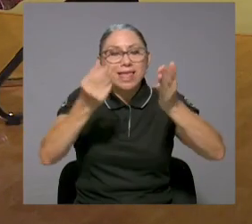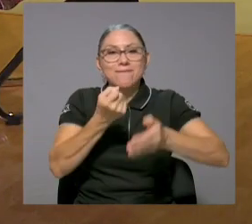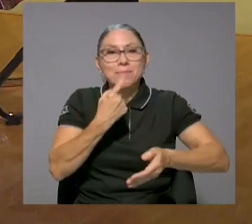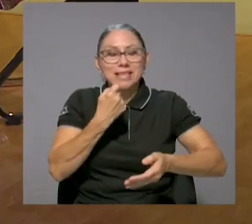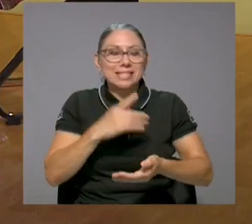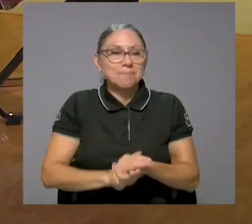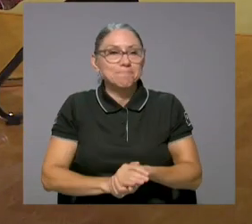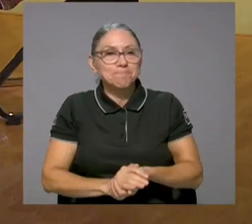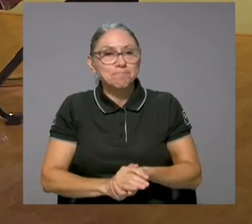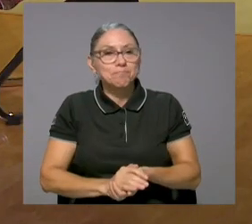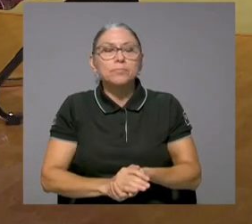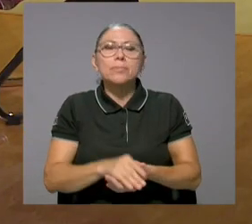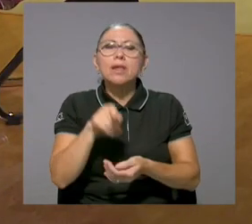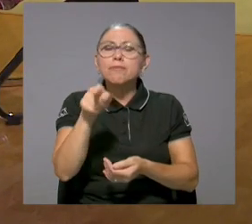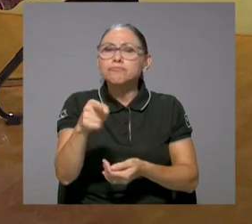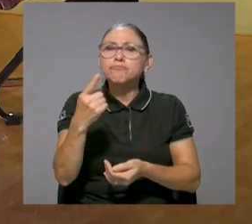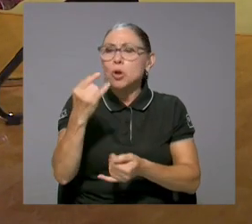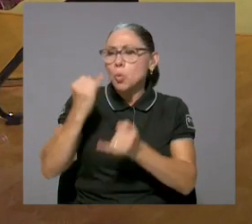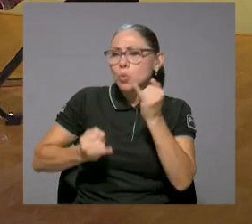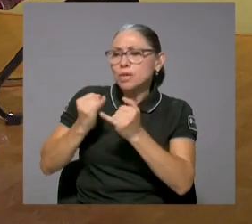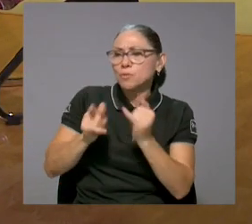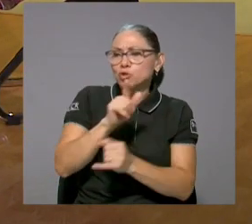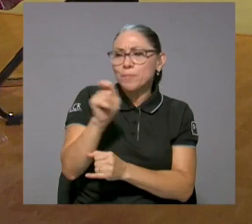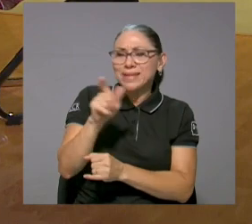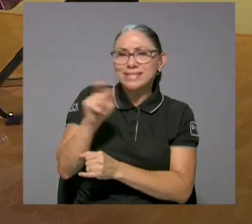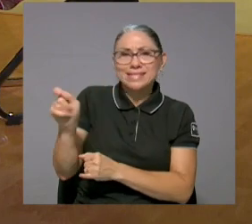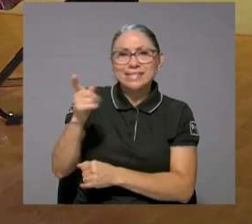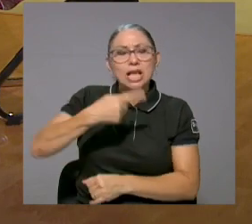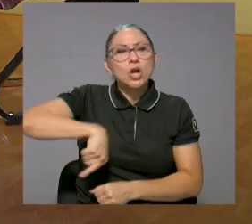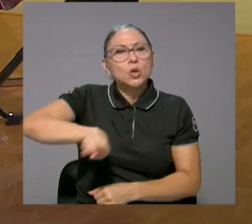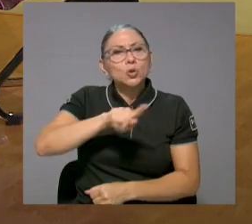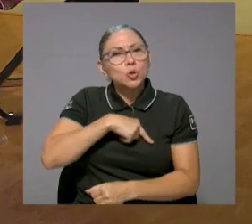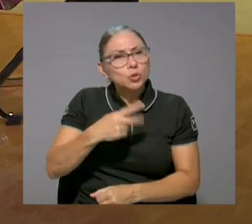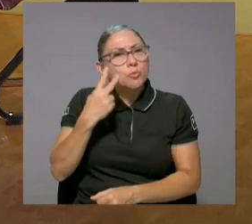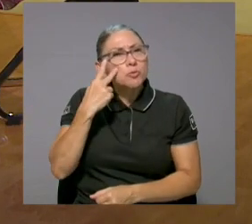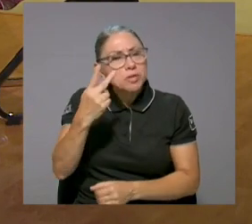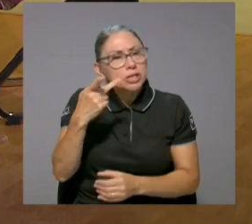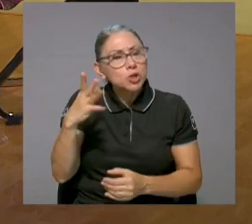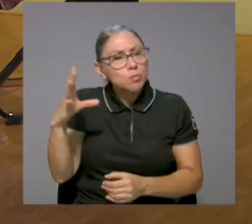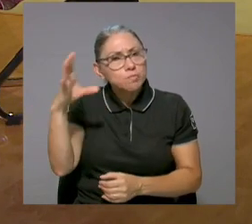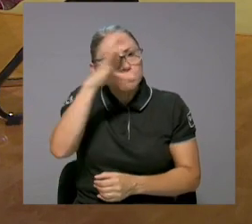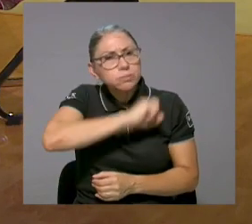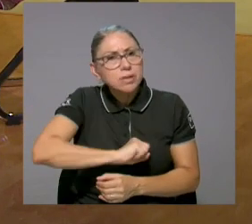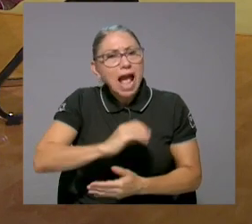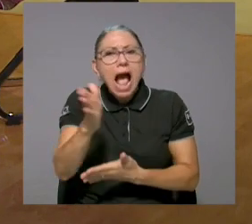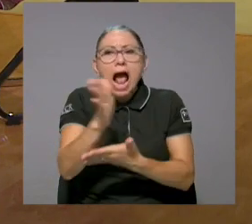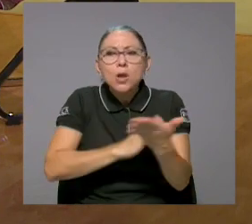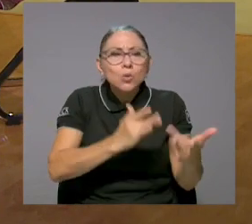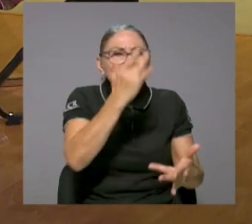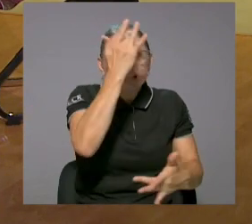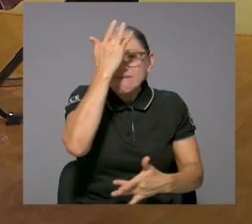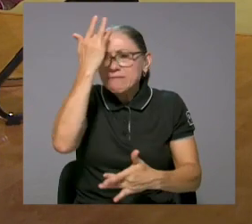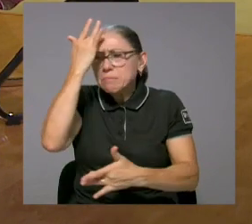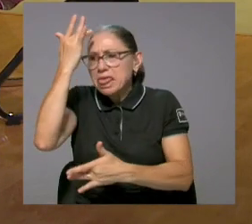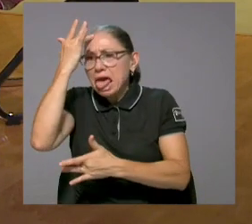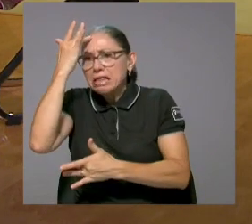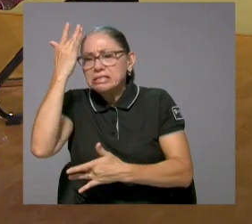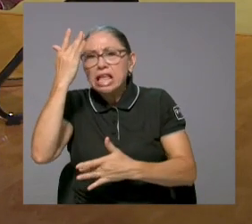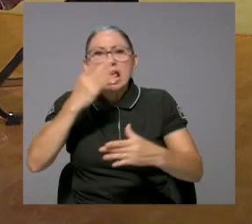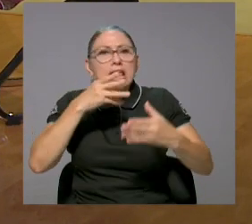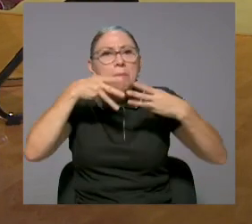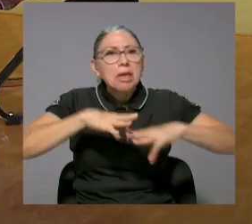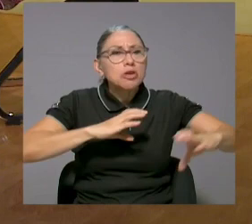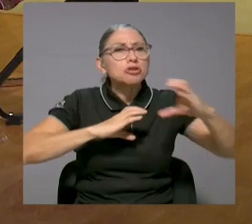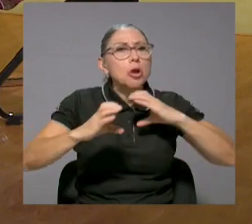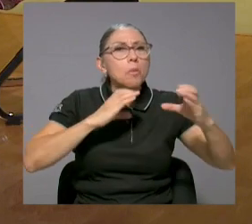que durante los últimos meses hemos visto que hay algunas enfermedades a las cuales de pronto los medios de comunicación no les dan tanta